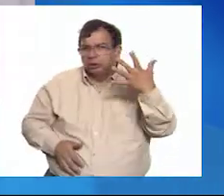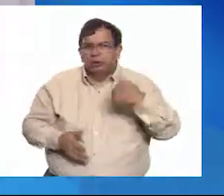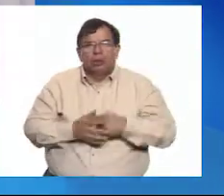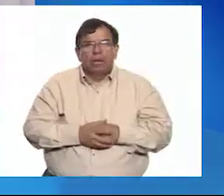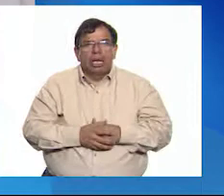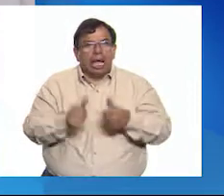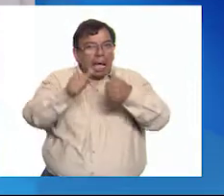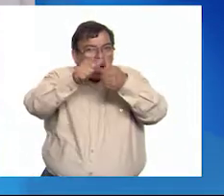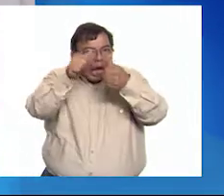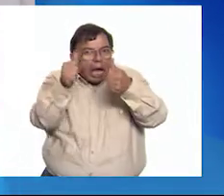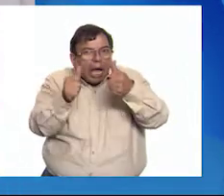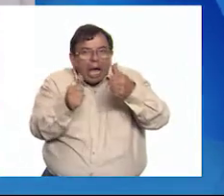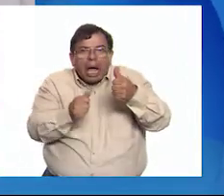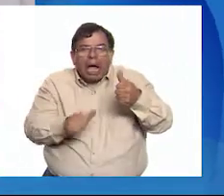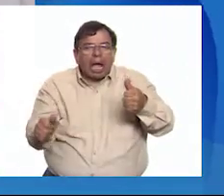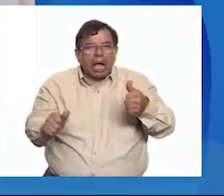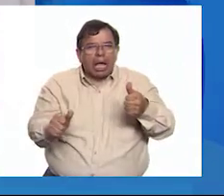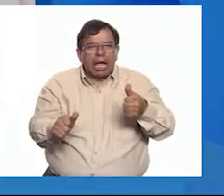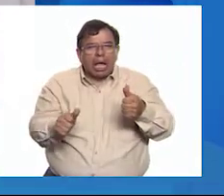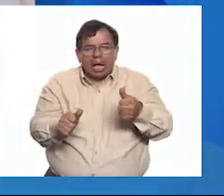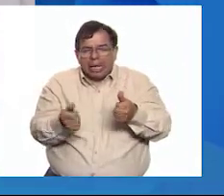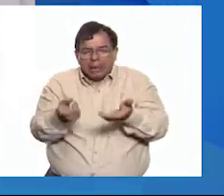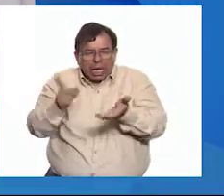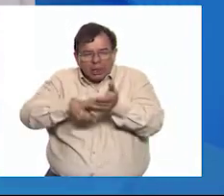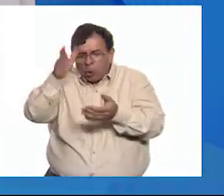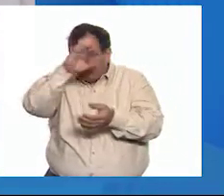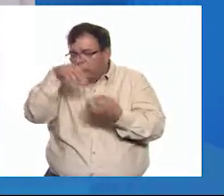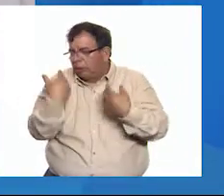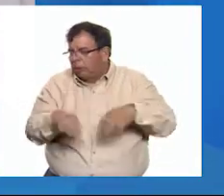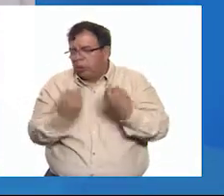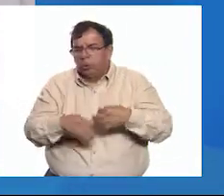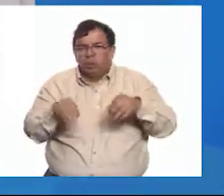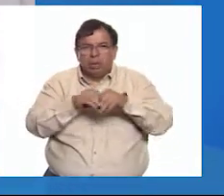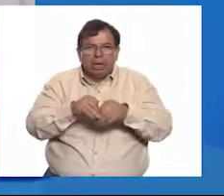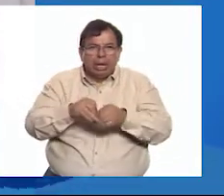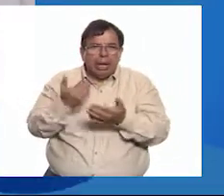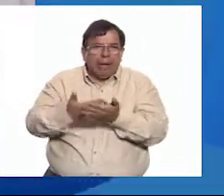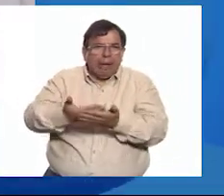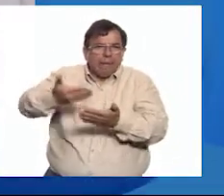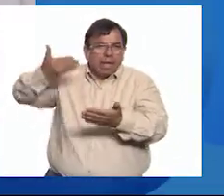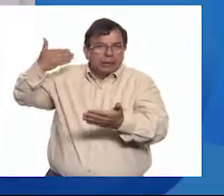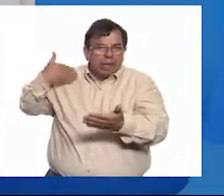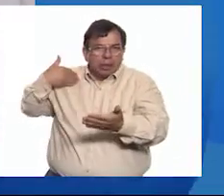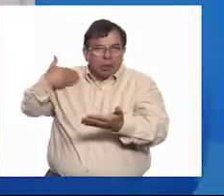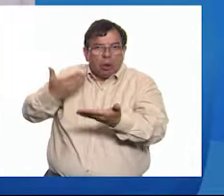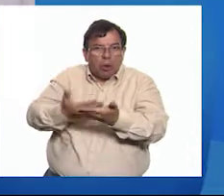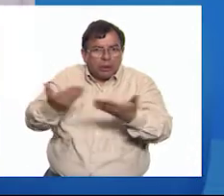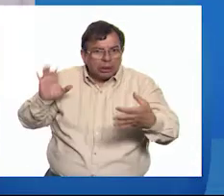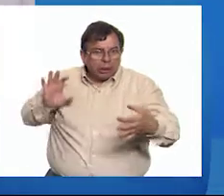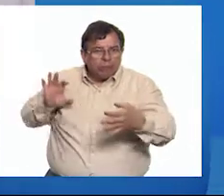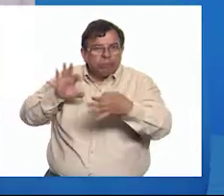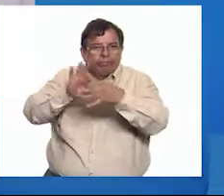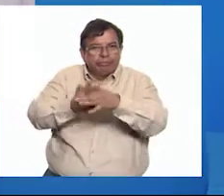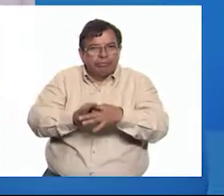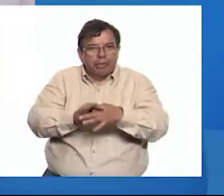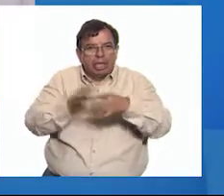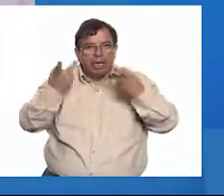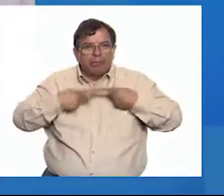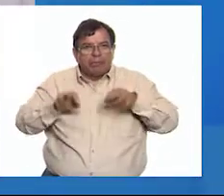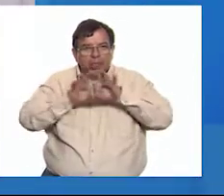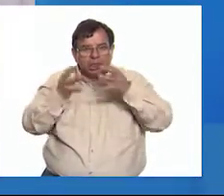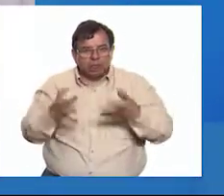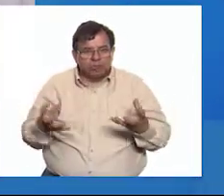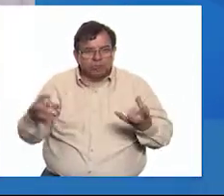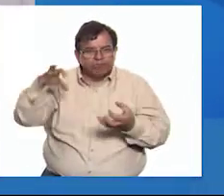arte ocupa un lugar muy importante dentro de la cultura aborigen. Conecta el pasado con el presente, al hombre con la tierra y a